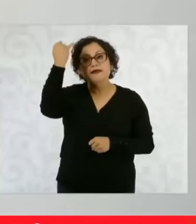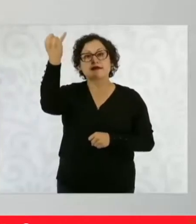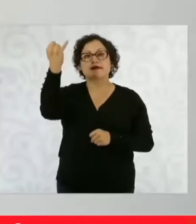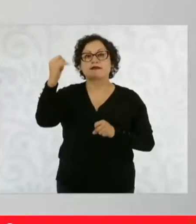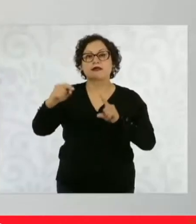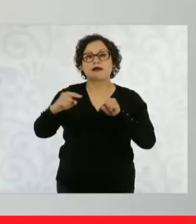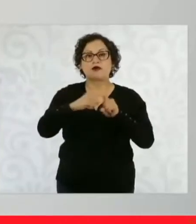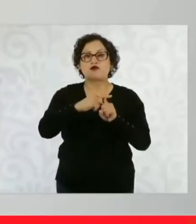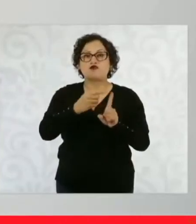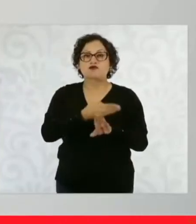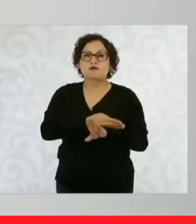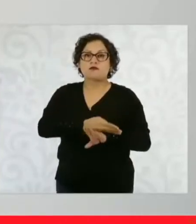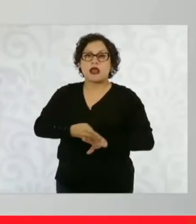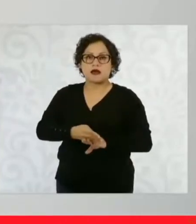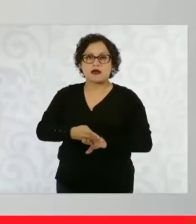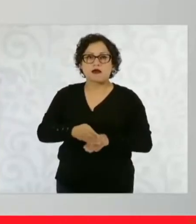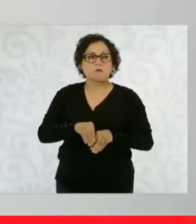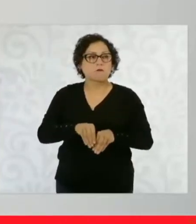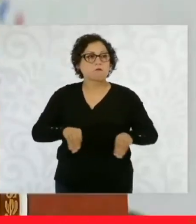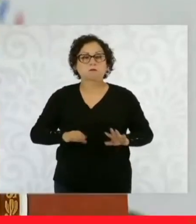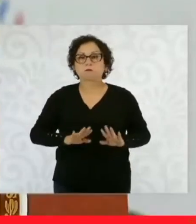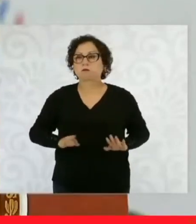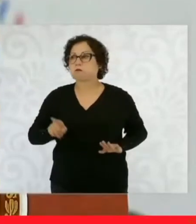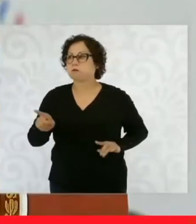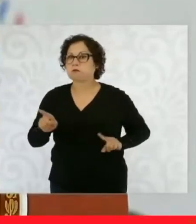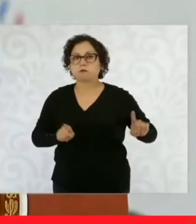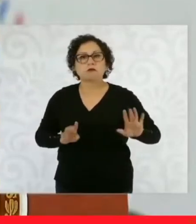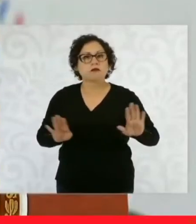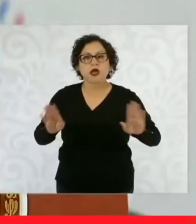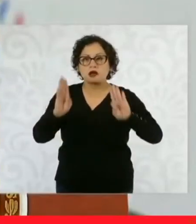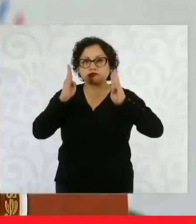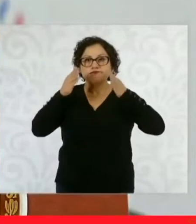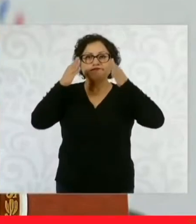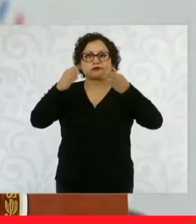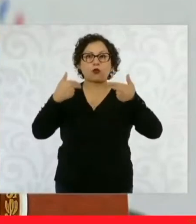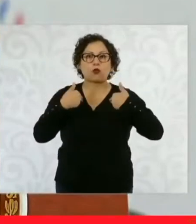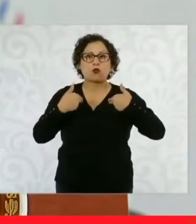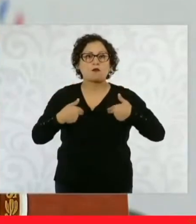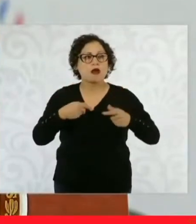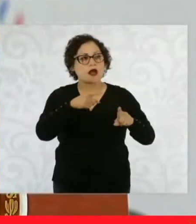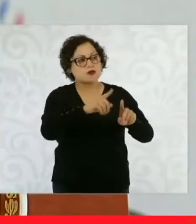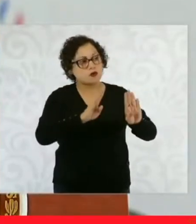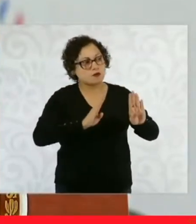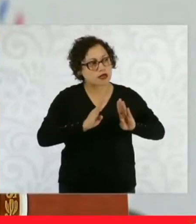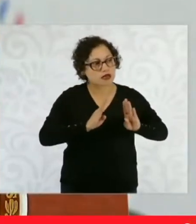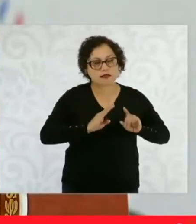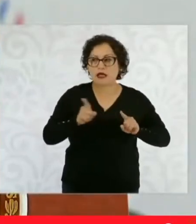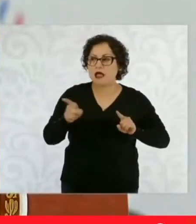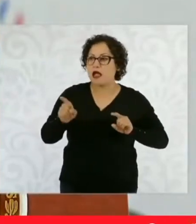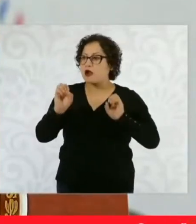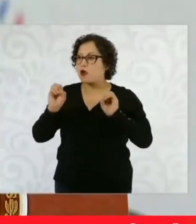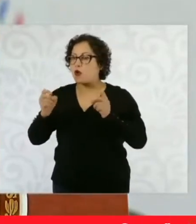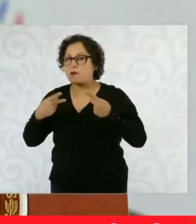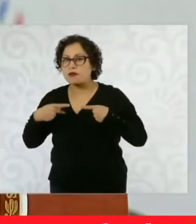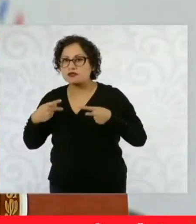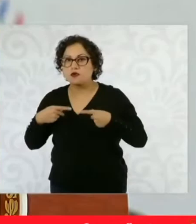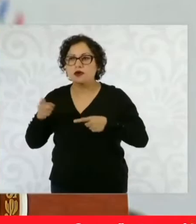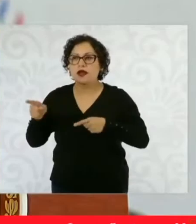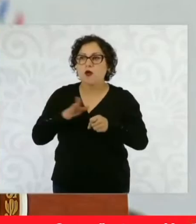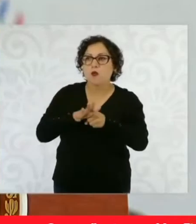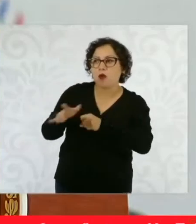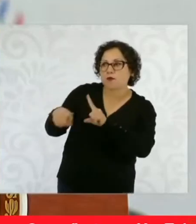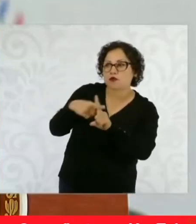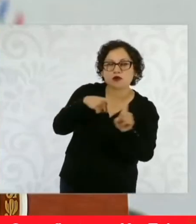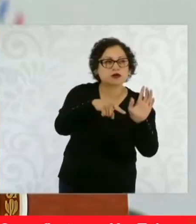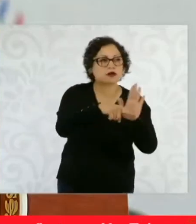El lema era por la humanidad, así es que estas mujeres no se fijaban de a qué bando pertenecían, la finalidad era dar